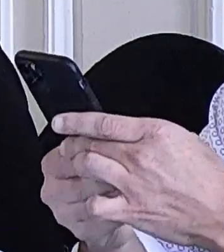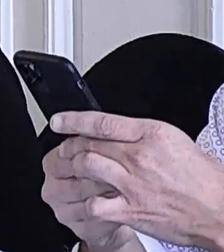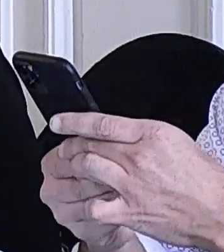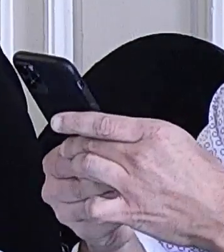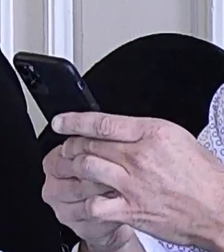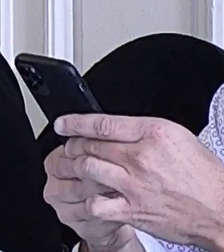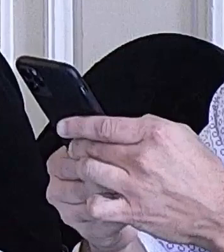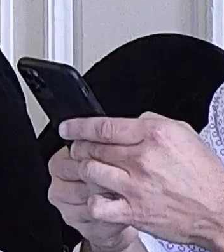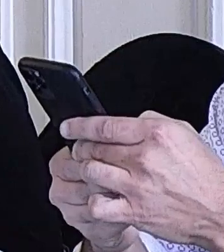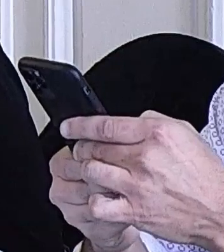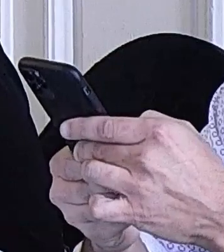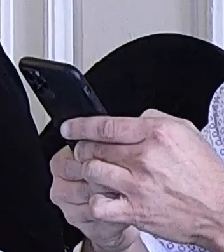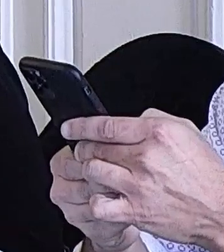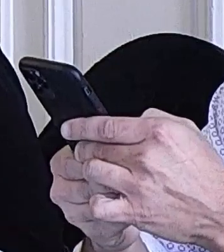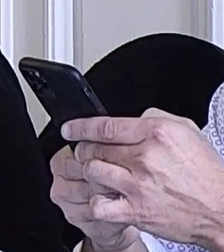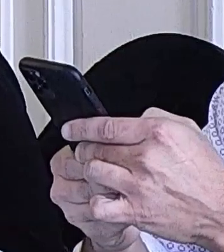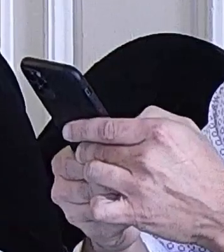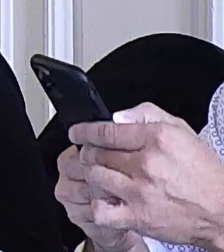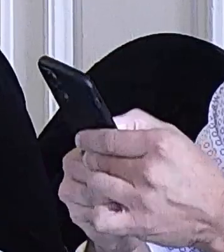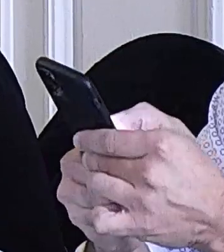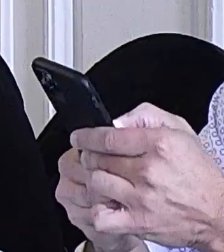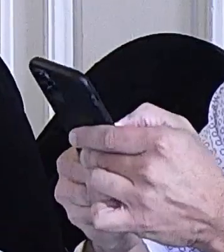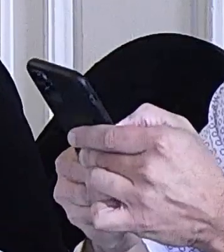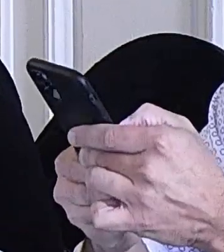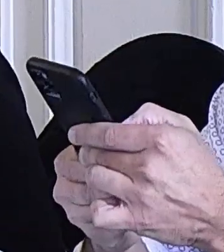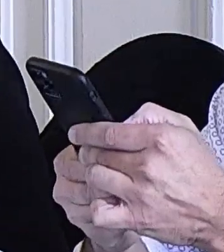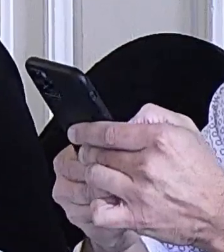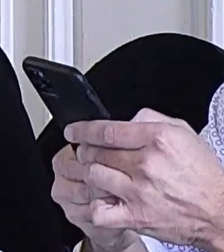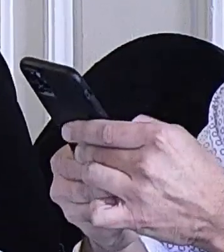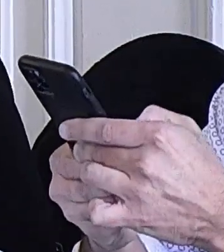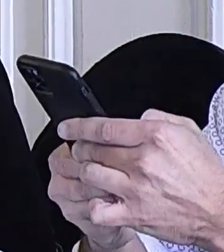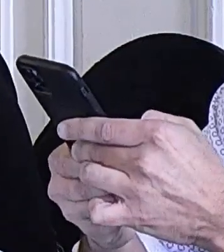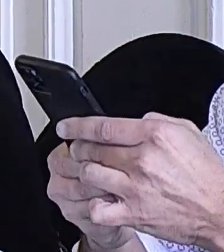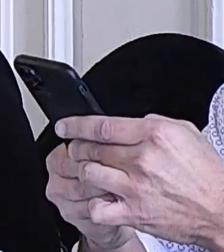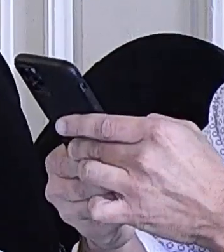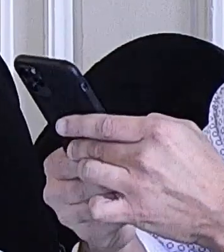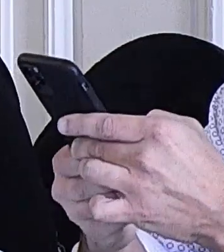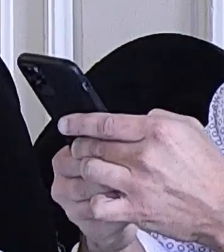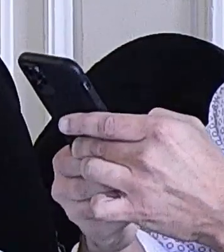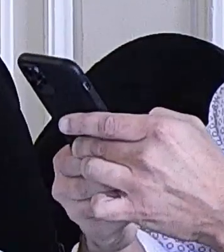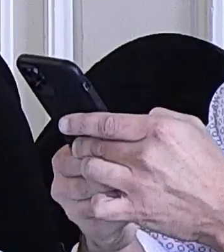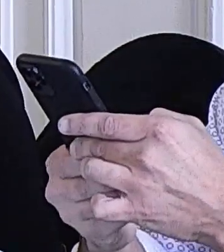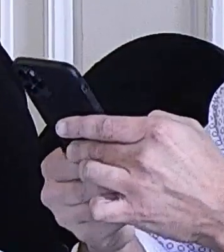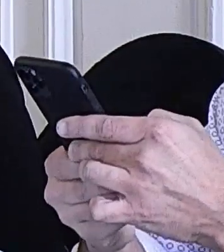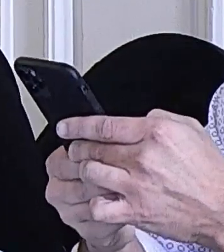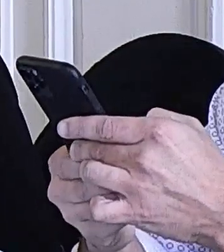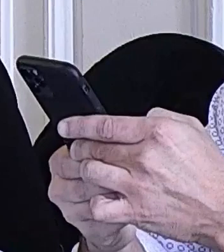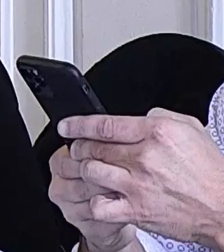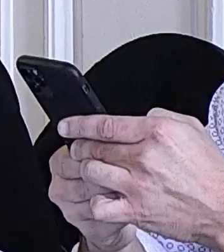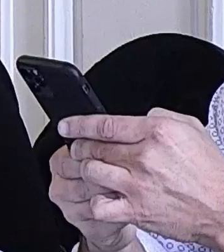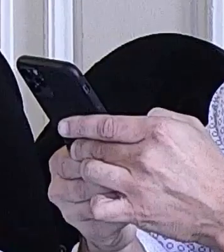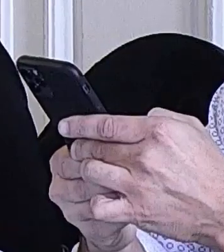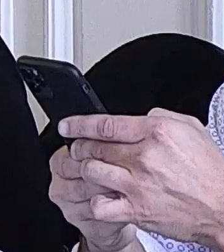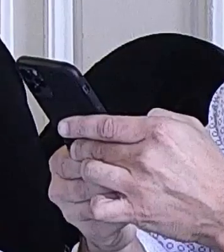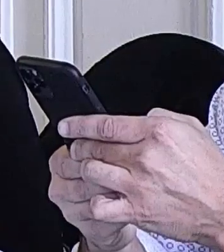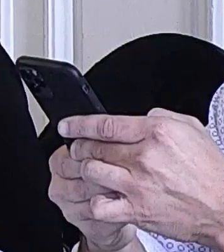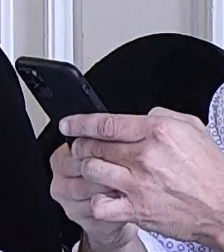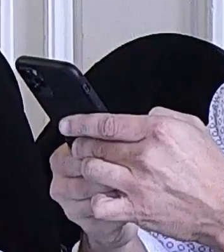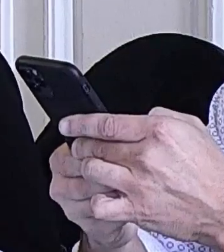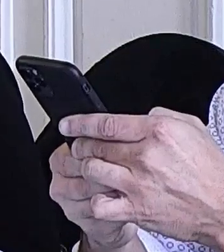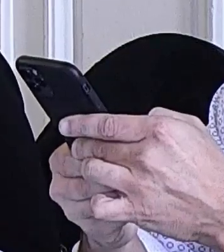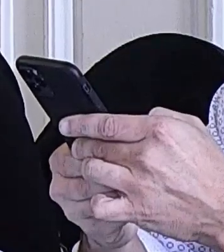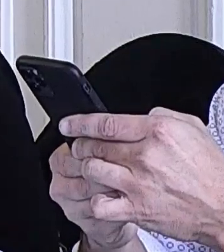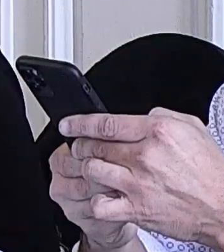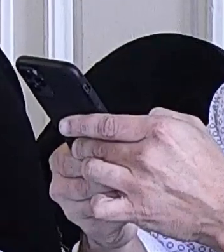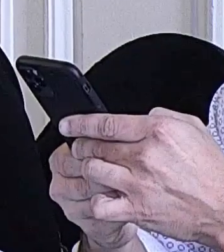al mismo tiempo darán pie a una rica dinámica de alternativas para soñar y construir de una manera participativa, de